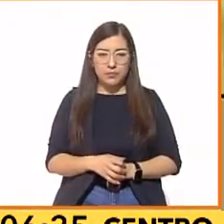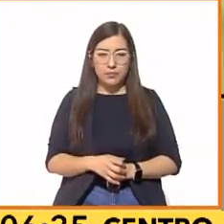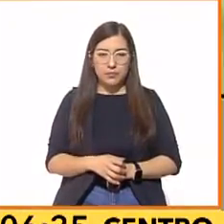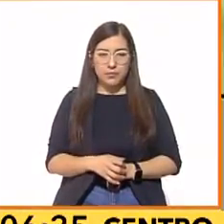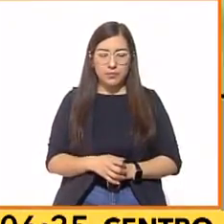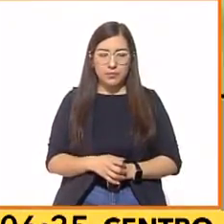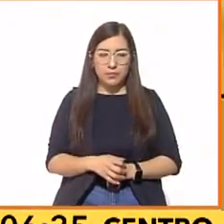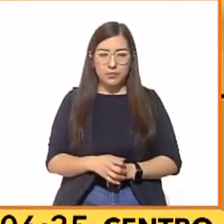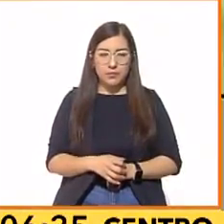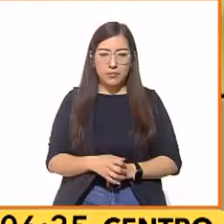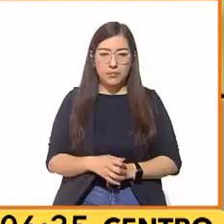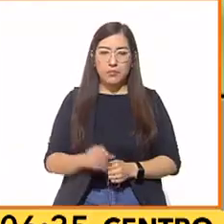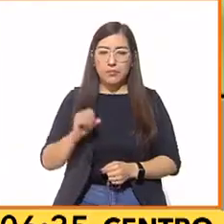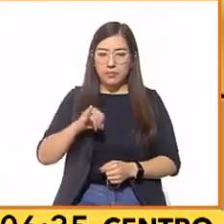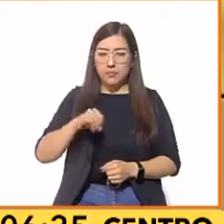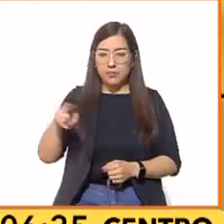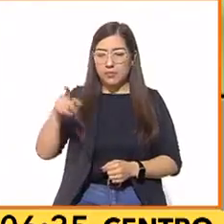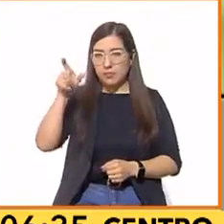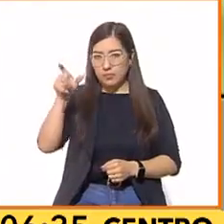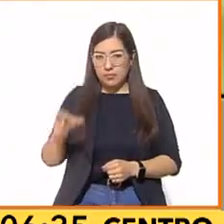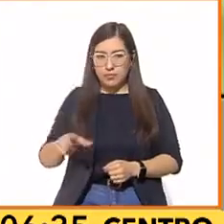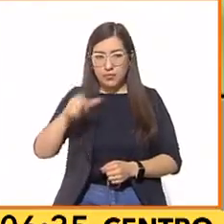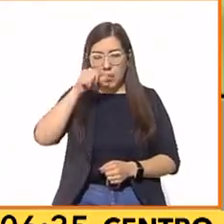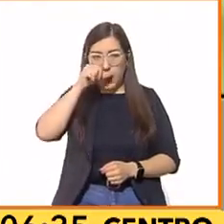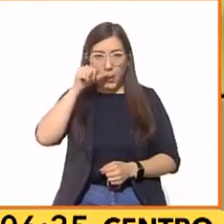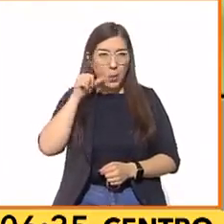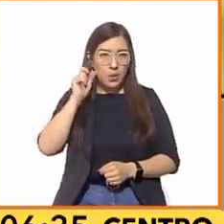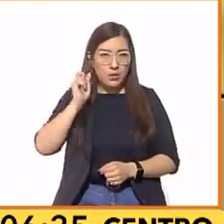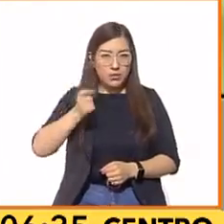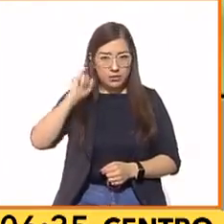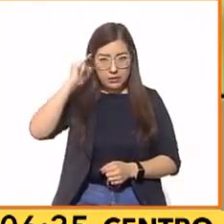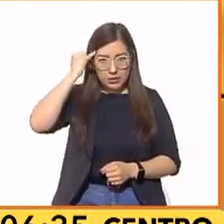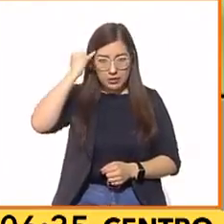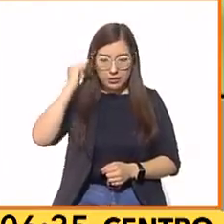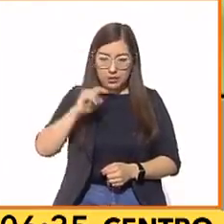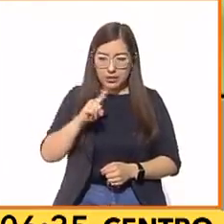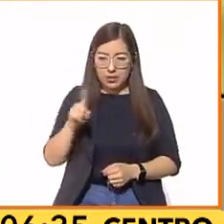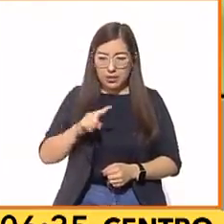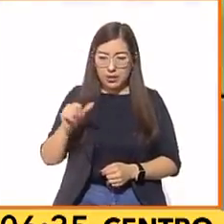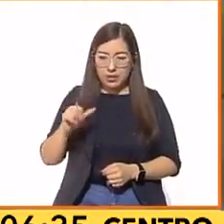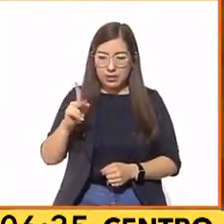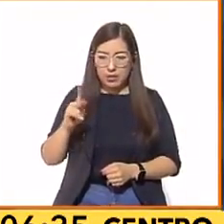un indígena zapoteco. Así es. Un indígena que nació en un